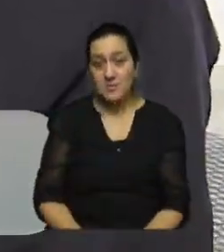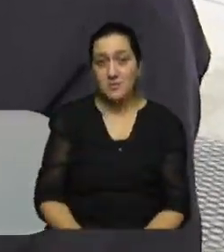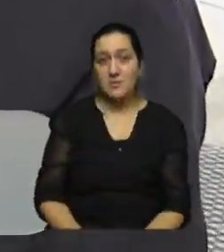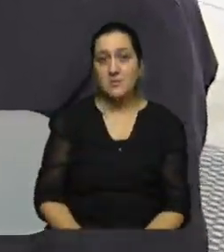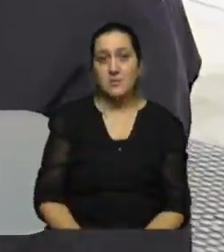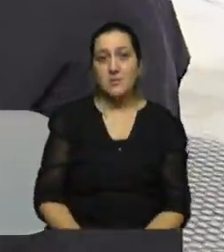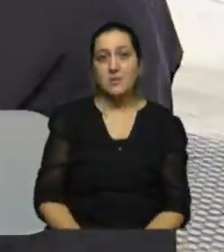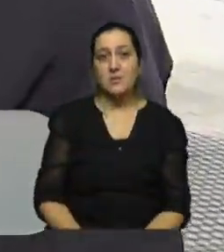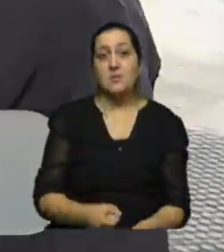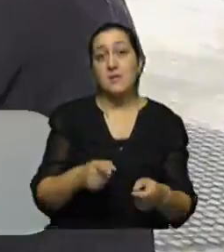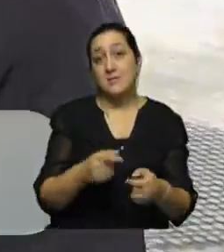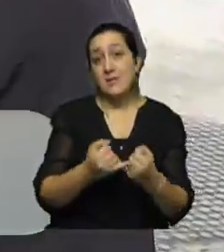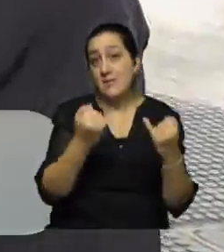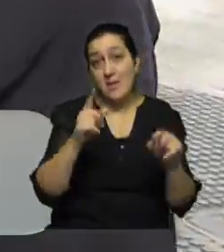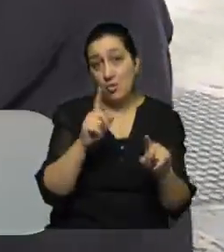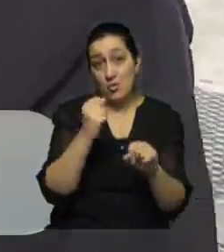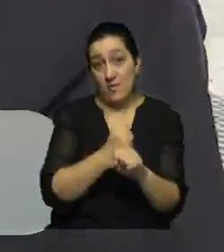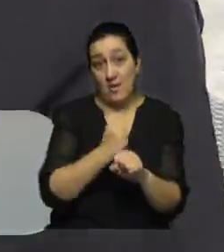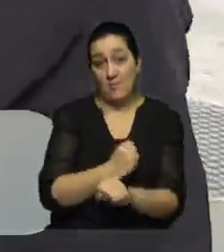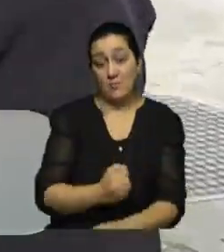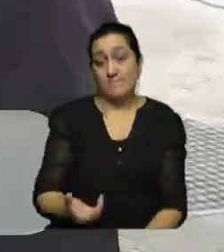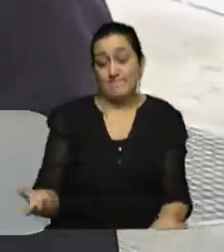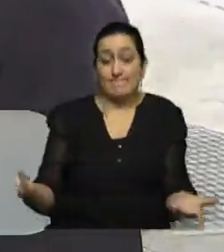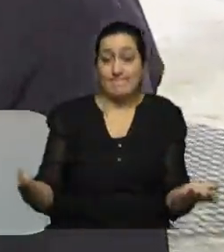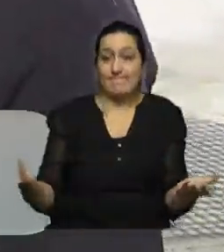y nos mata el día, digo.